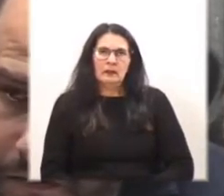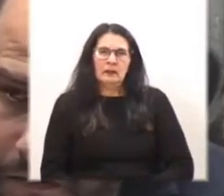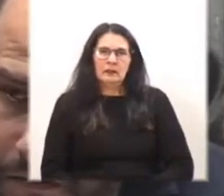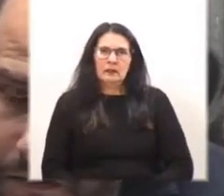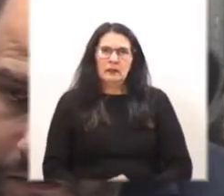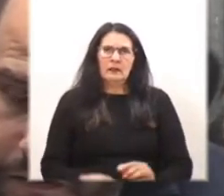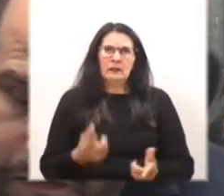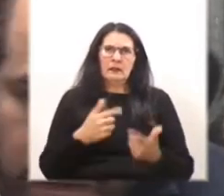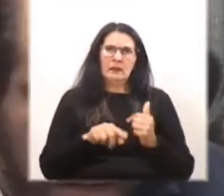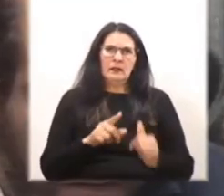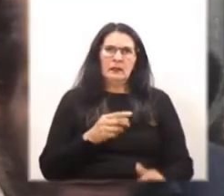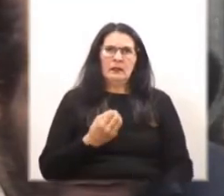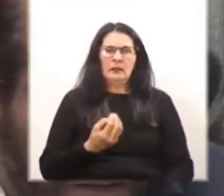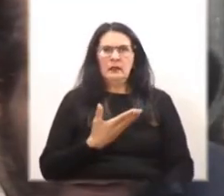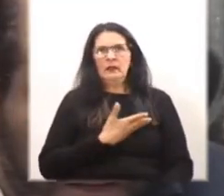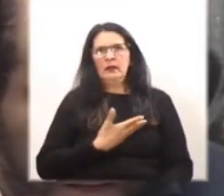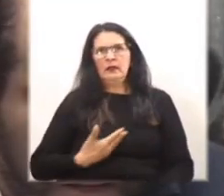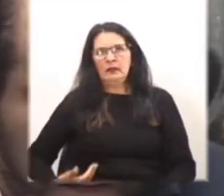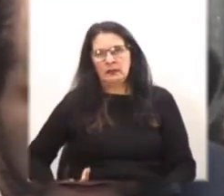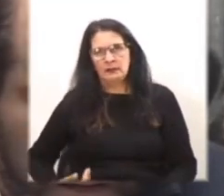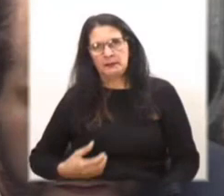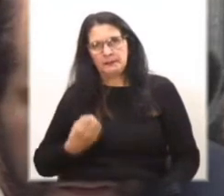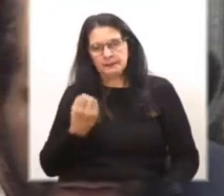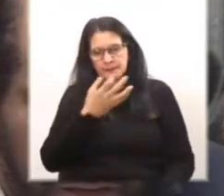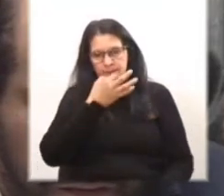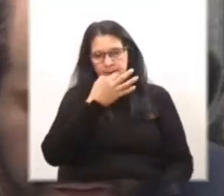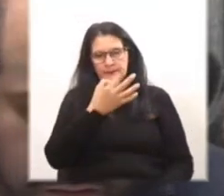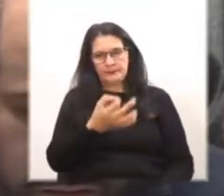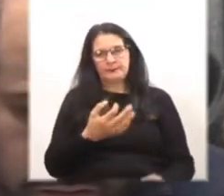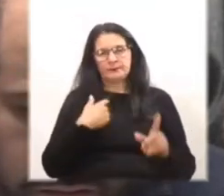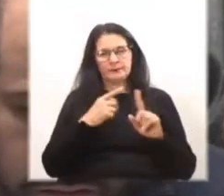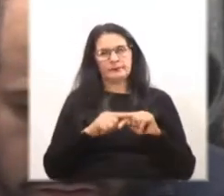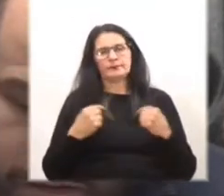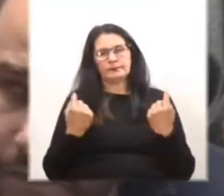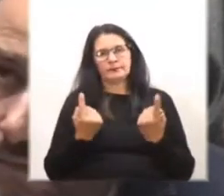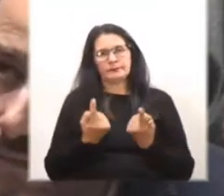Pero, señor presidente, como dijimos cuando nos tocó